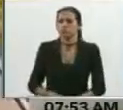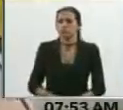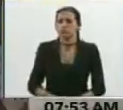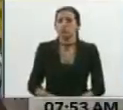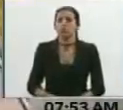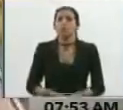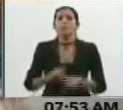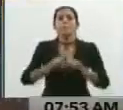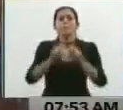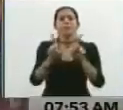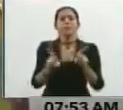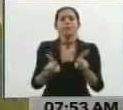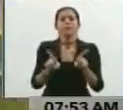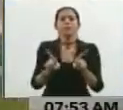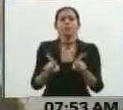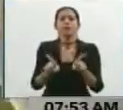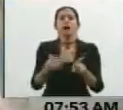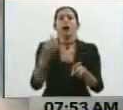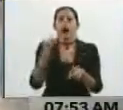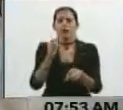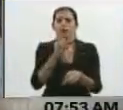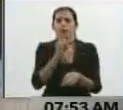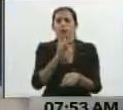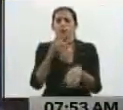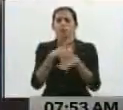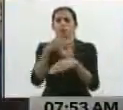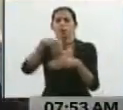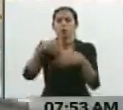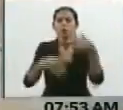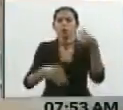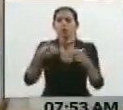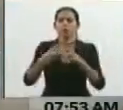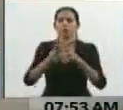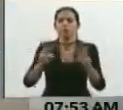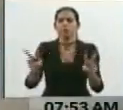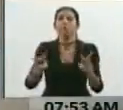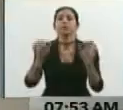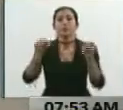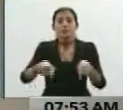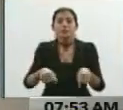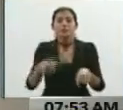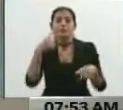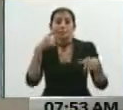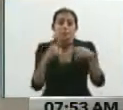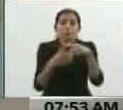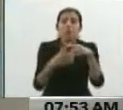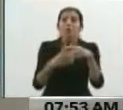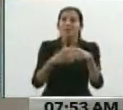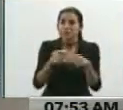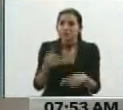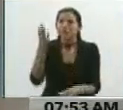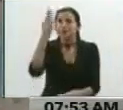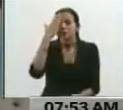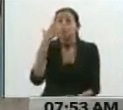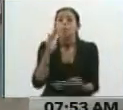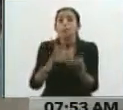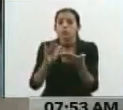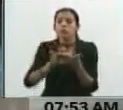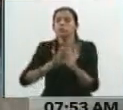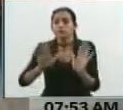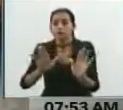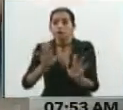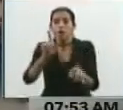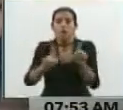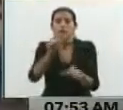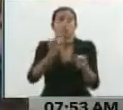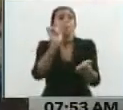distancia sin embargo tenemos información del ministerio interior justicia y paz de que siga y éste se han detectado y hemos solventado y hay personas